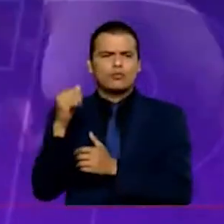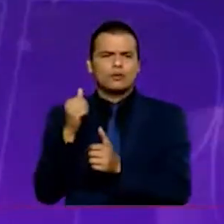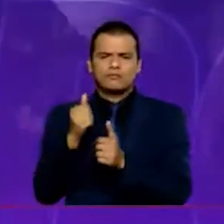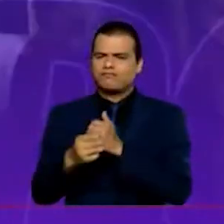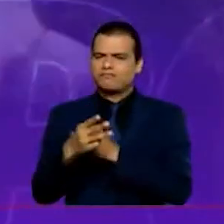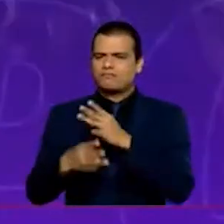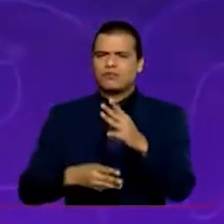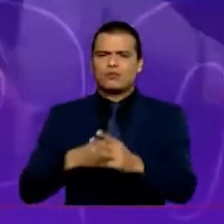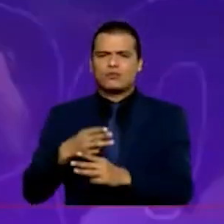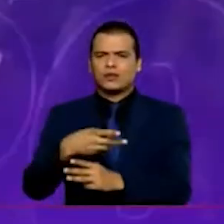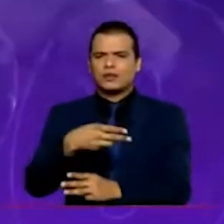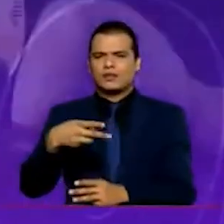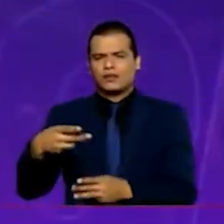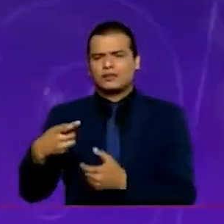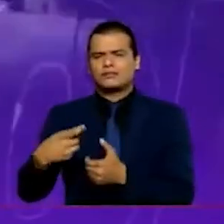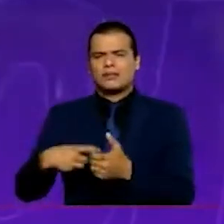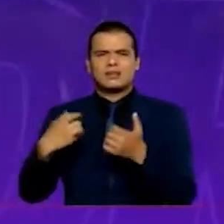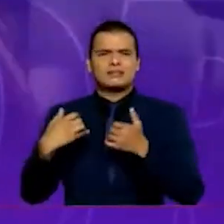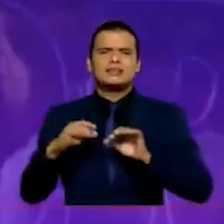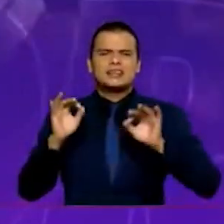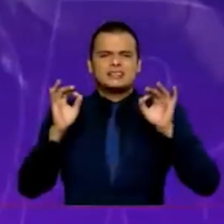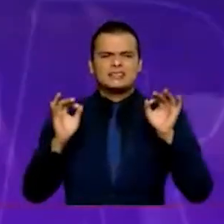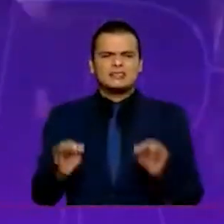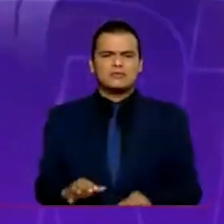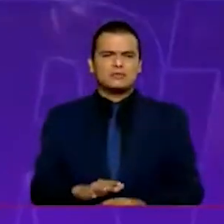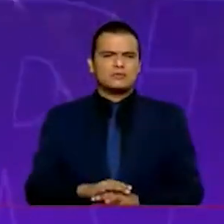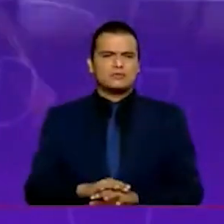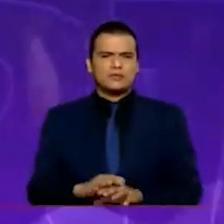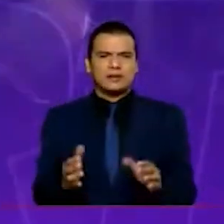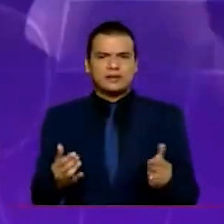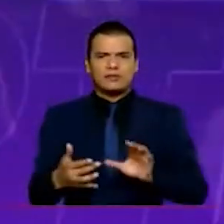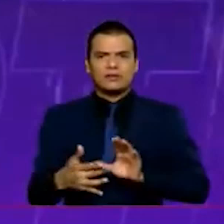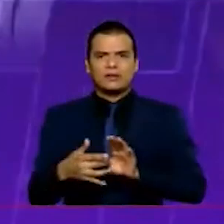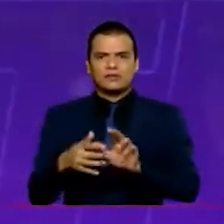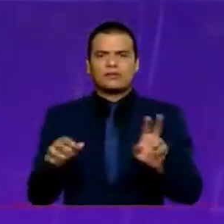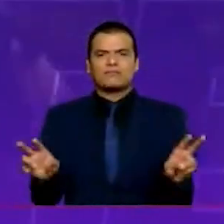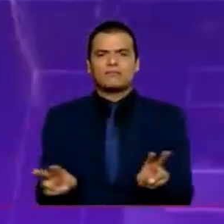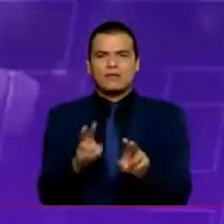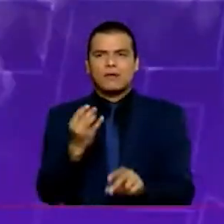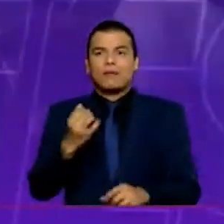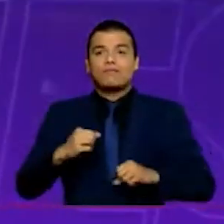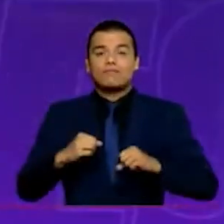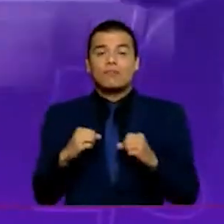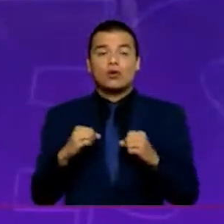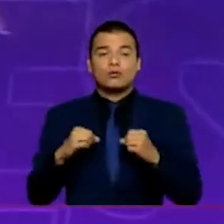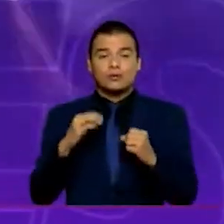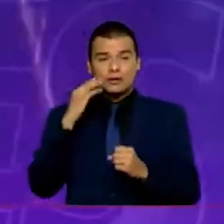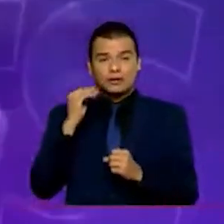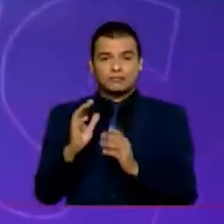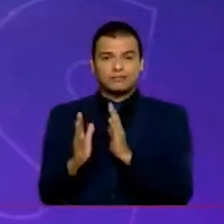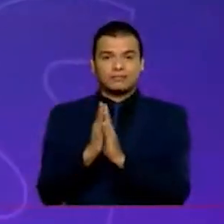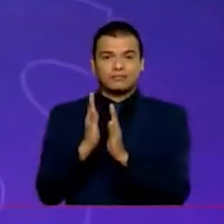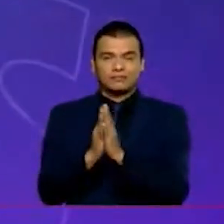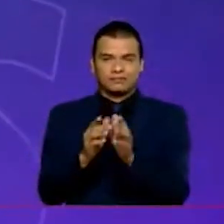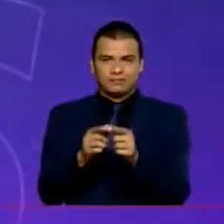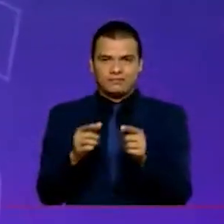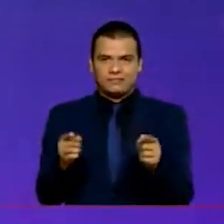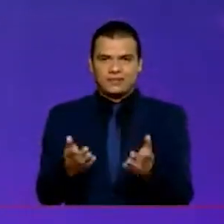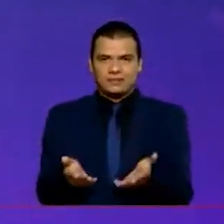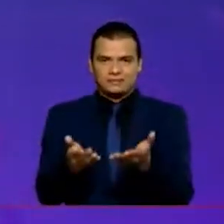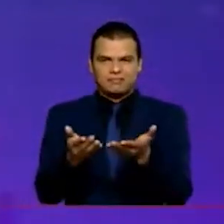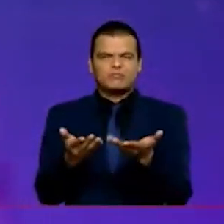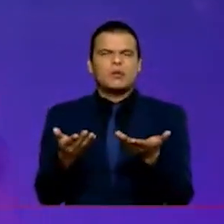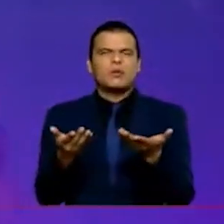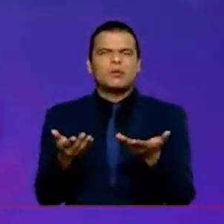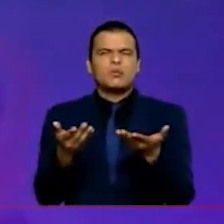al Campeonato del Mundo de Indonesia. Por eso giramos la información y en directo vamos a Bogotá para que nuestra enviada especial, nuestra periodista Marcela